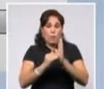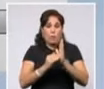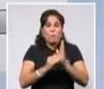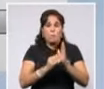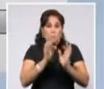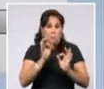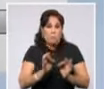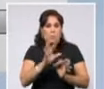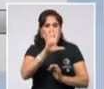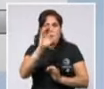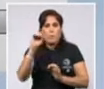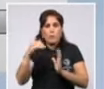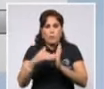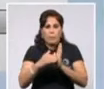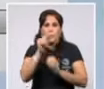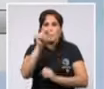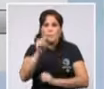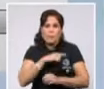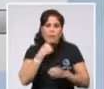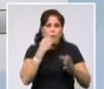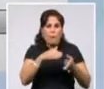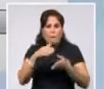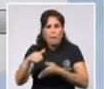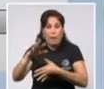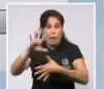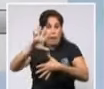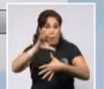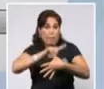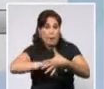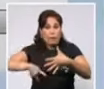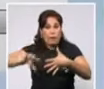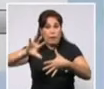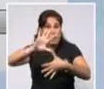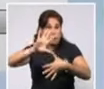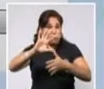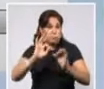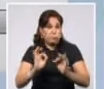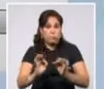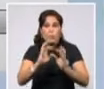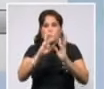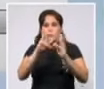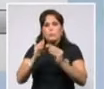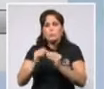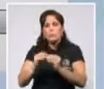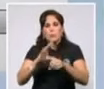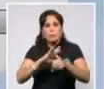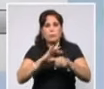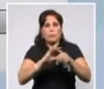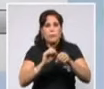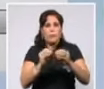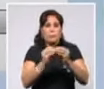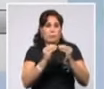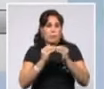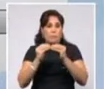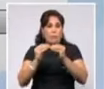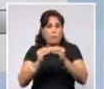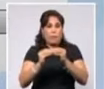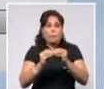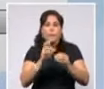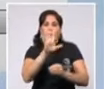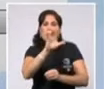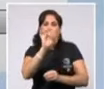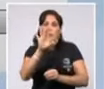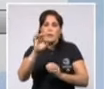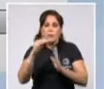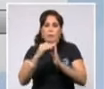mil personas muertas. En América, el área de las Américas, el total de contagiados hasta hoy,